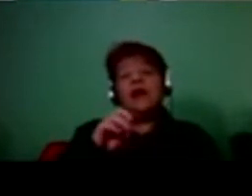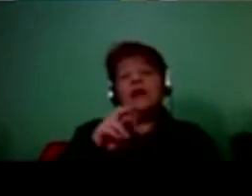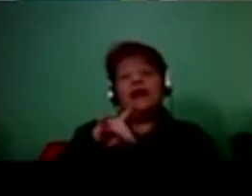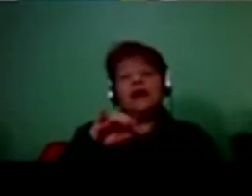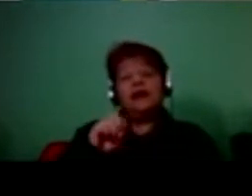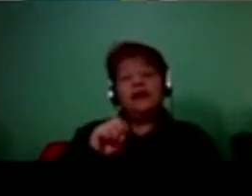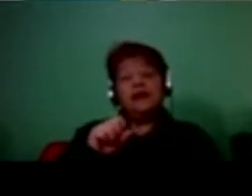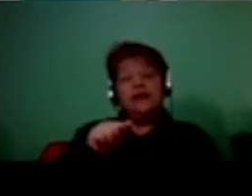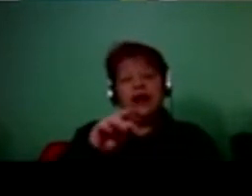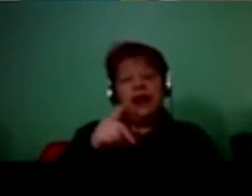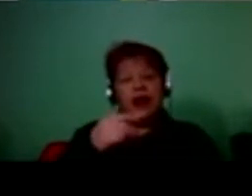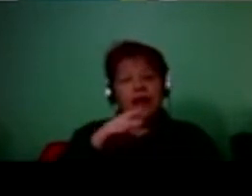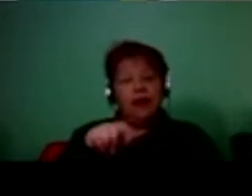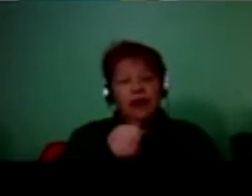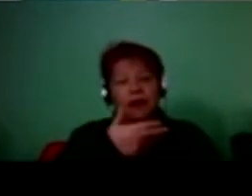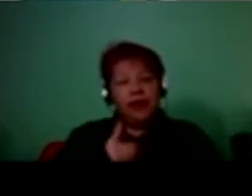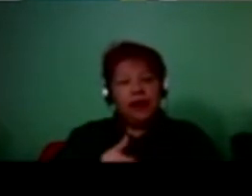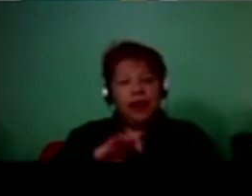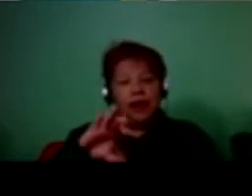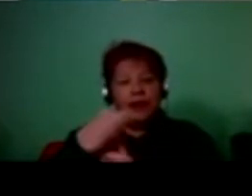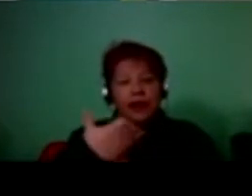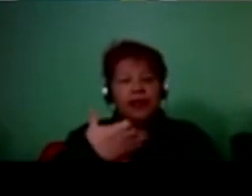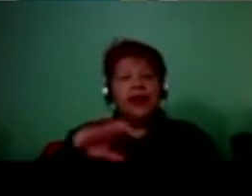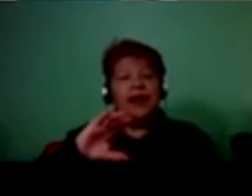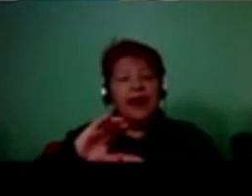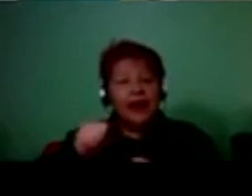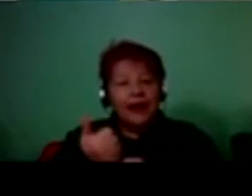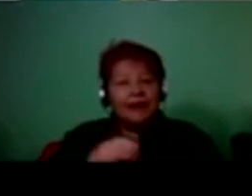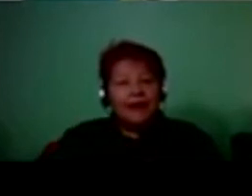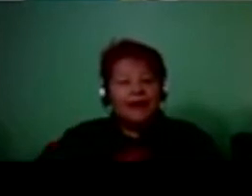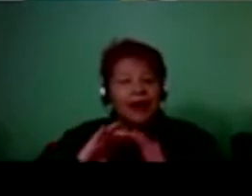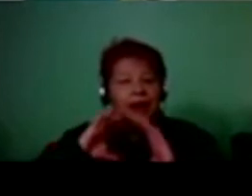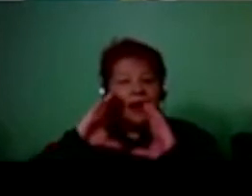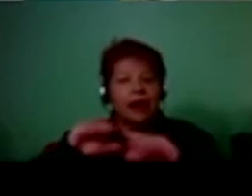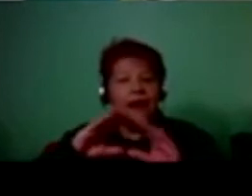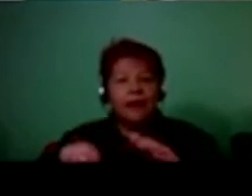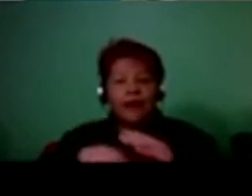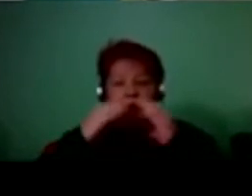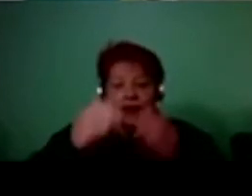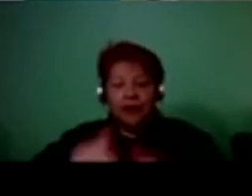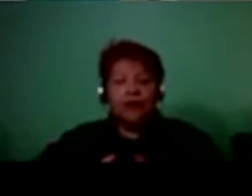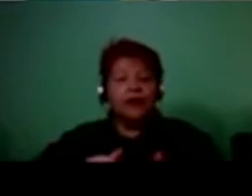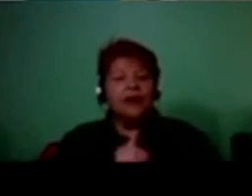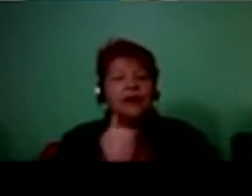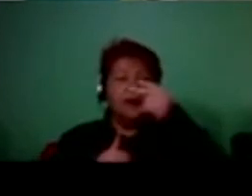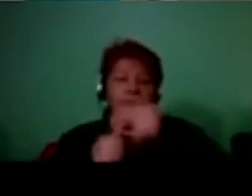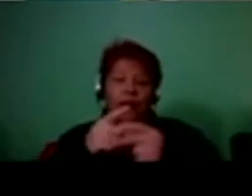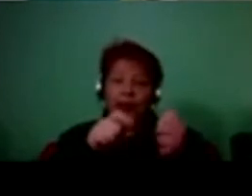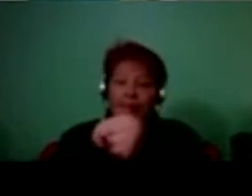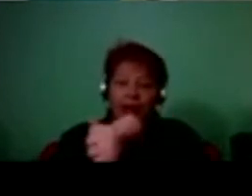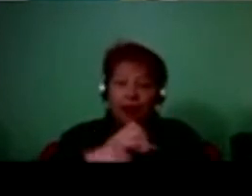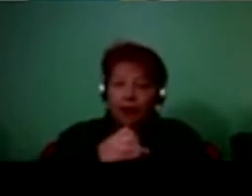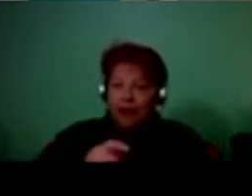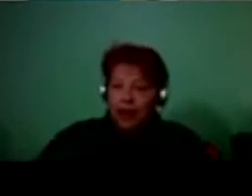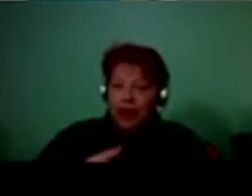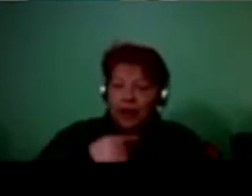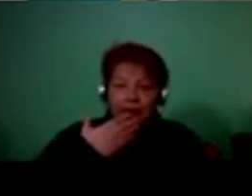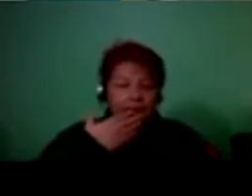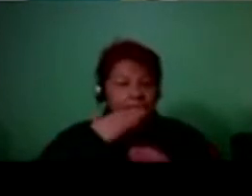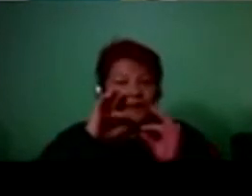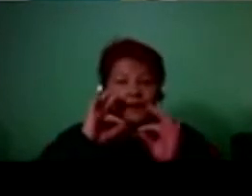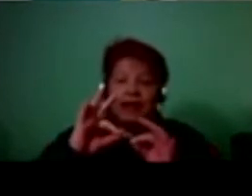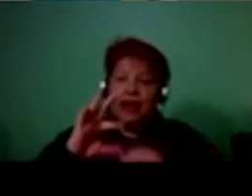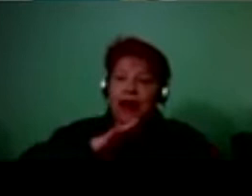Vázquez, presidente del Comité de Administración y Capacitación en el Congreso de la Ciudad de México, por acompañarlos y fortalecer